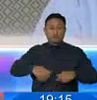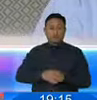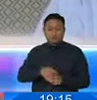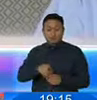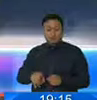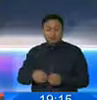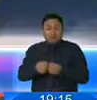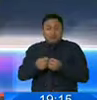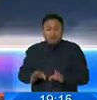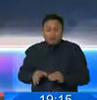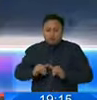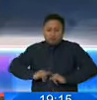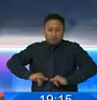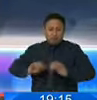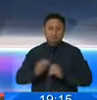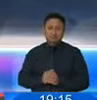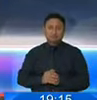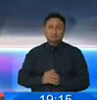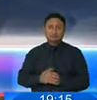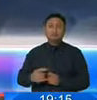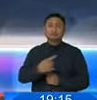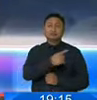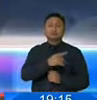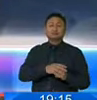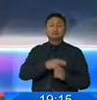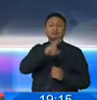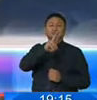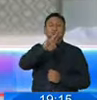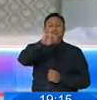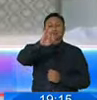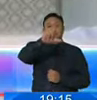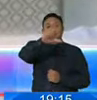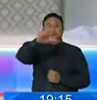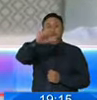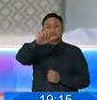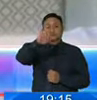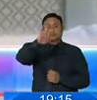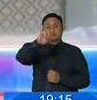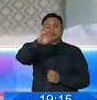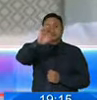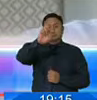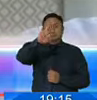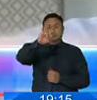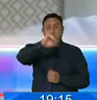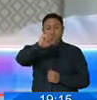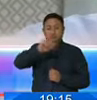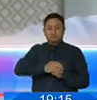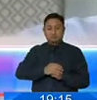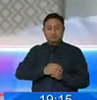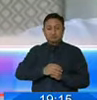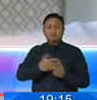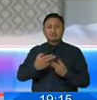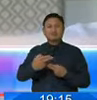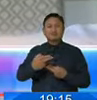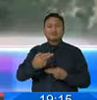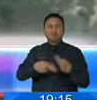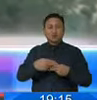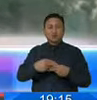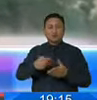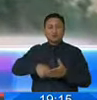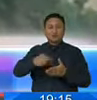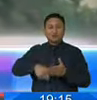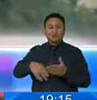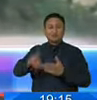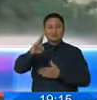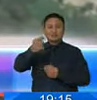las pérdidas. A decir de Fernando Villavicencio, el perjuicio al Estado por la negociación de 7 contratos de preventas petroleras